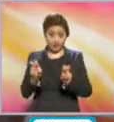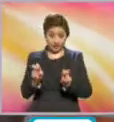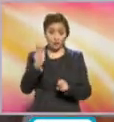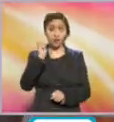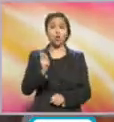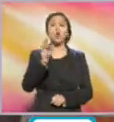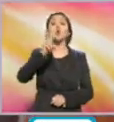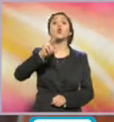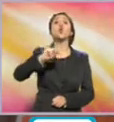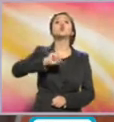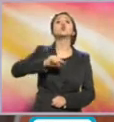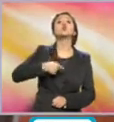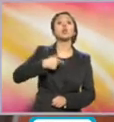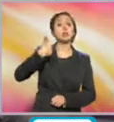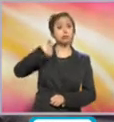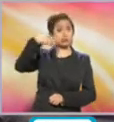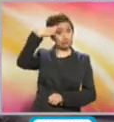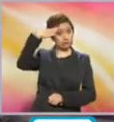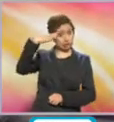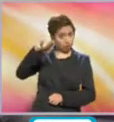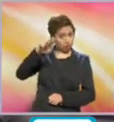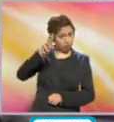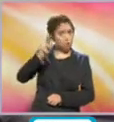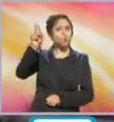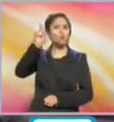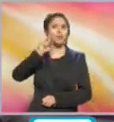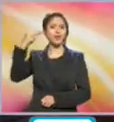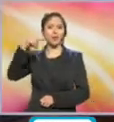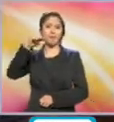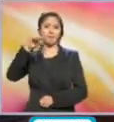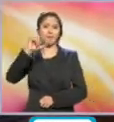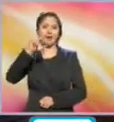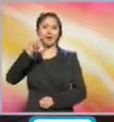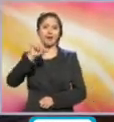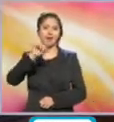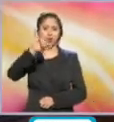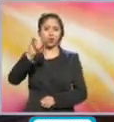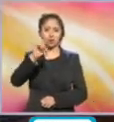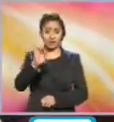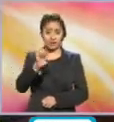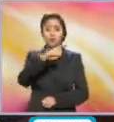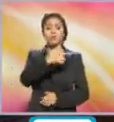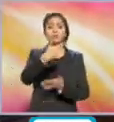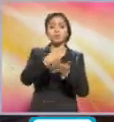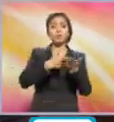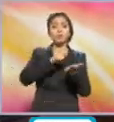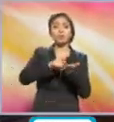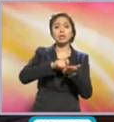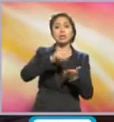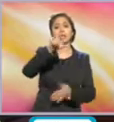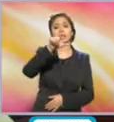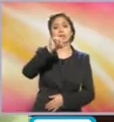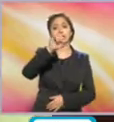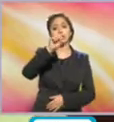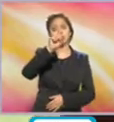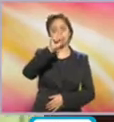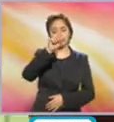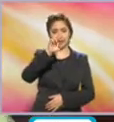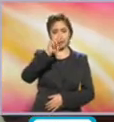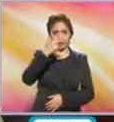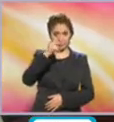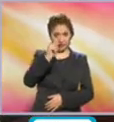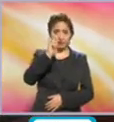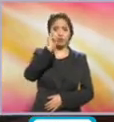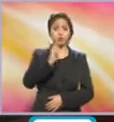diferentes María artistas. José. Sí, Pero esa es la nueva, ¿no? en esta versión está Lisette y es No muy soy buena una ella. señora de una